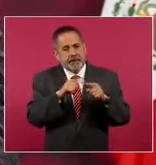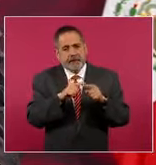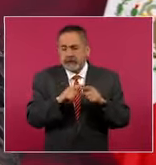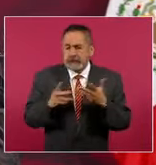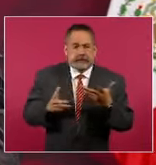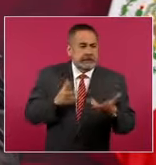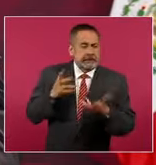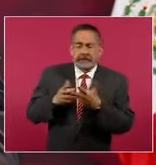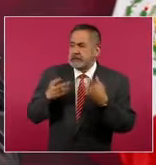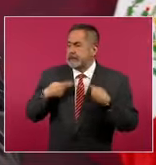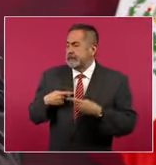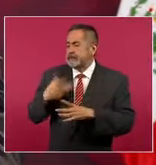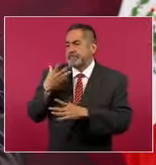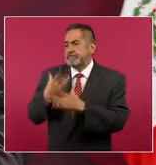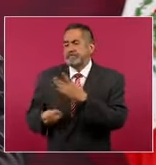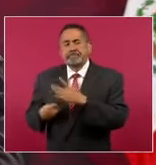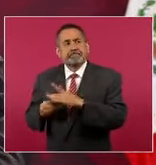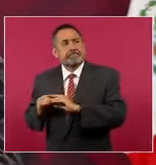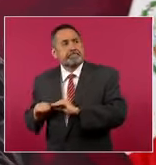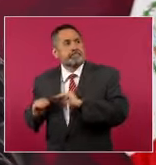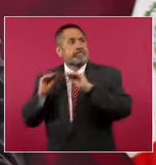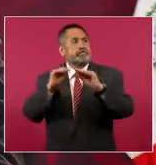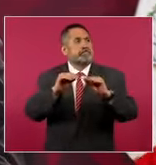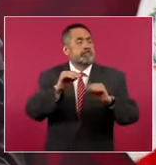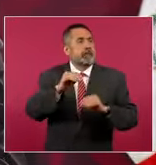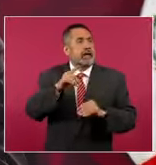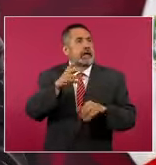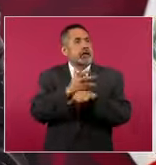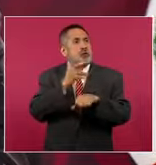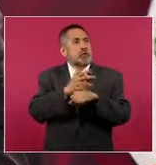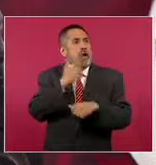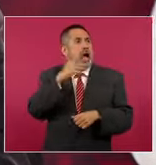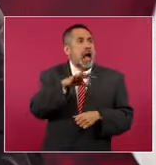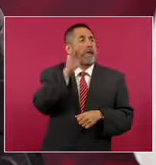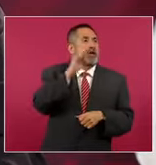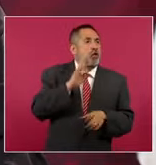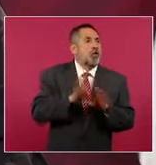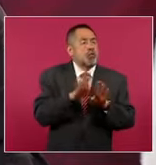país a buscarse la vida a Estados Unidos,